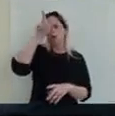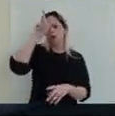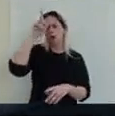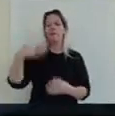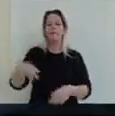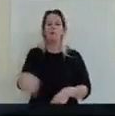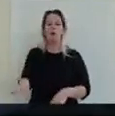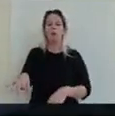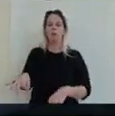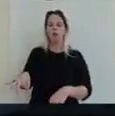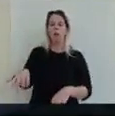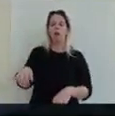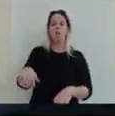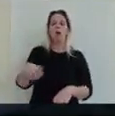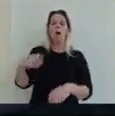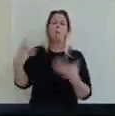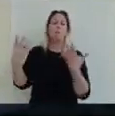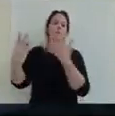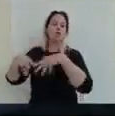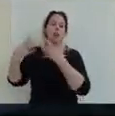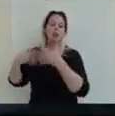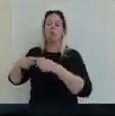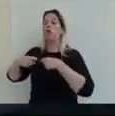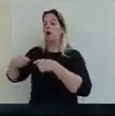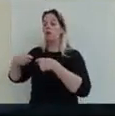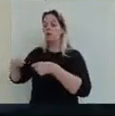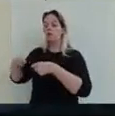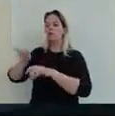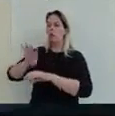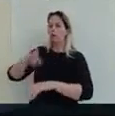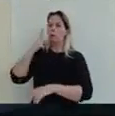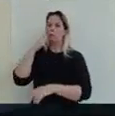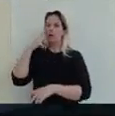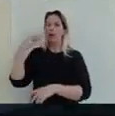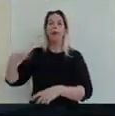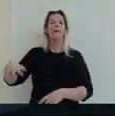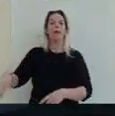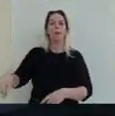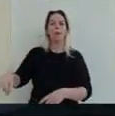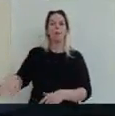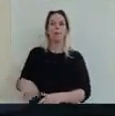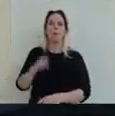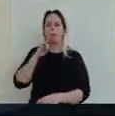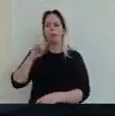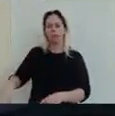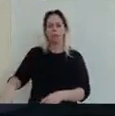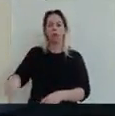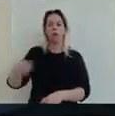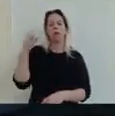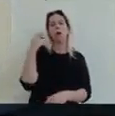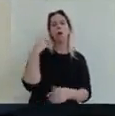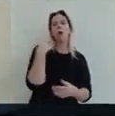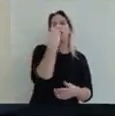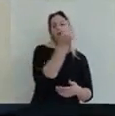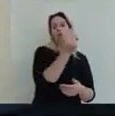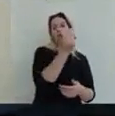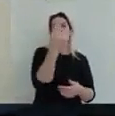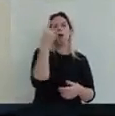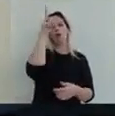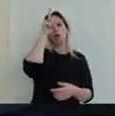por eso considero que primero se debería realizar los gastos y de la misma forma